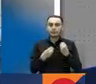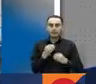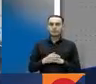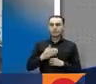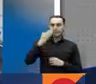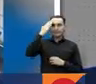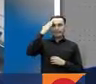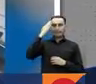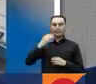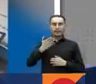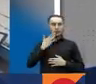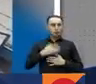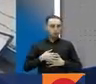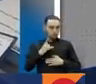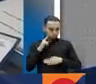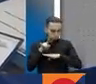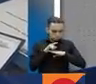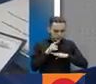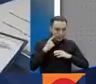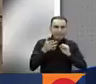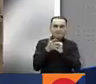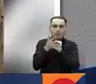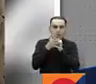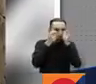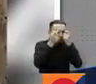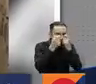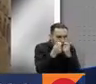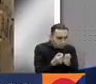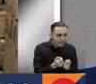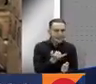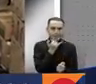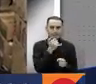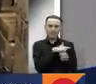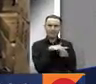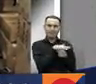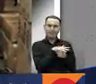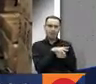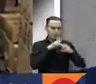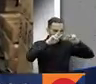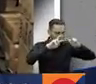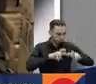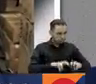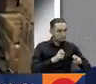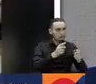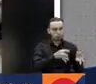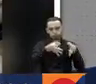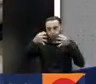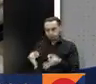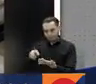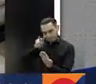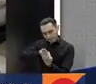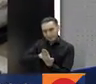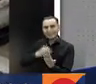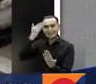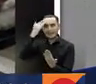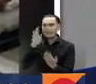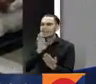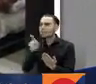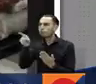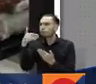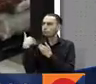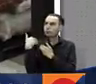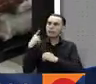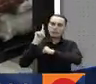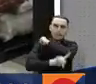nos pase un informe detallado y completo de la situación para imponer pues las sanciones o